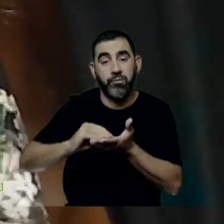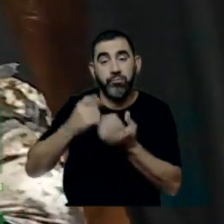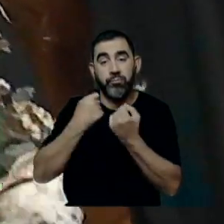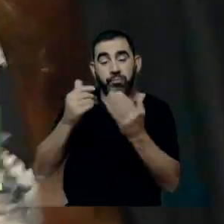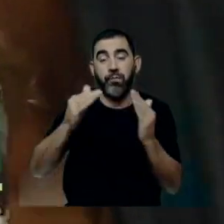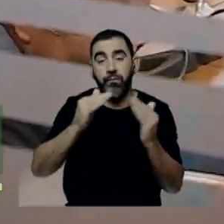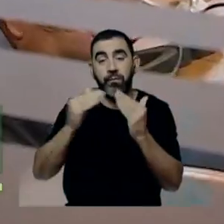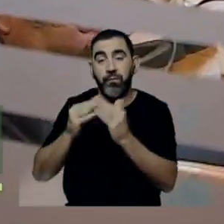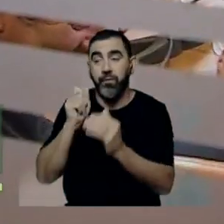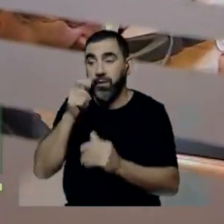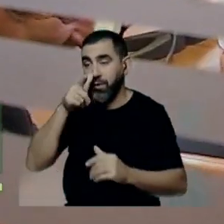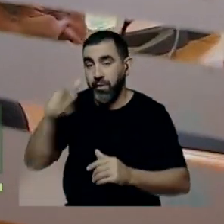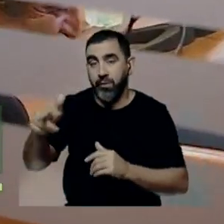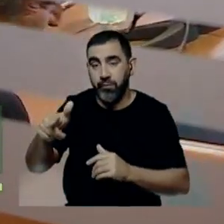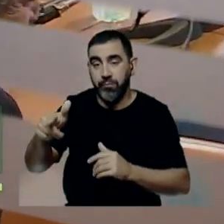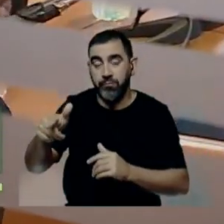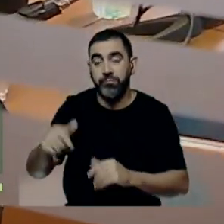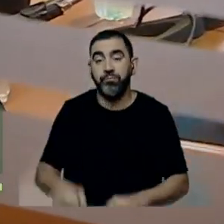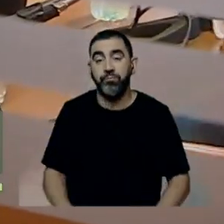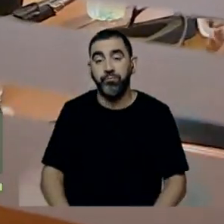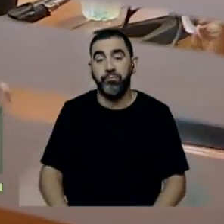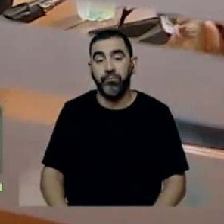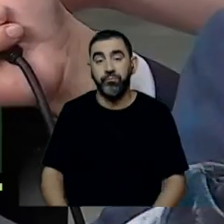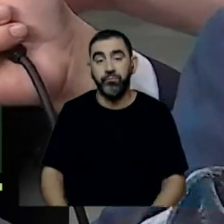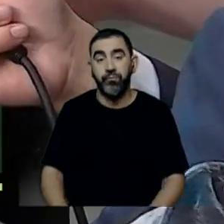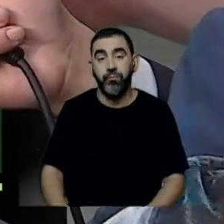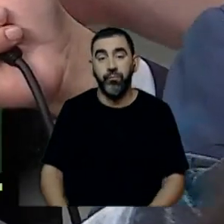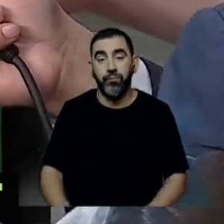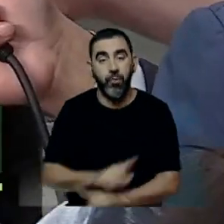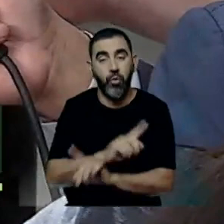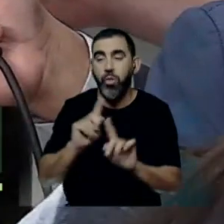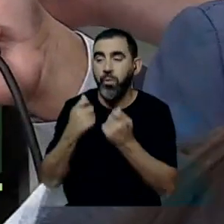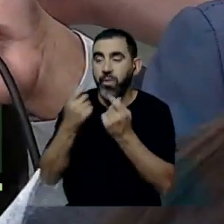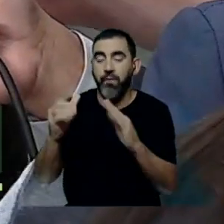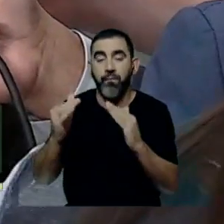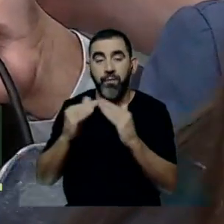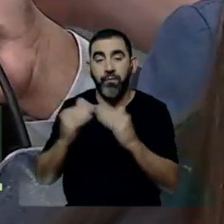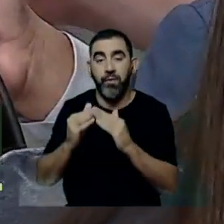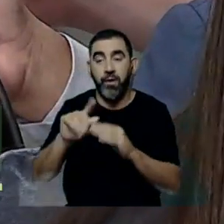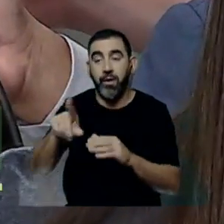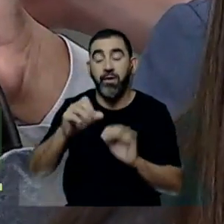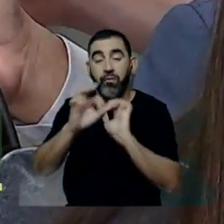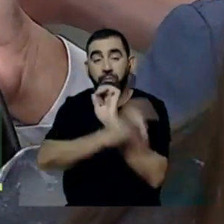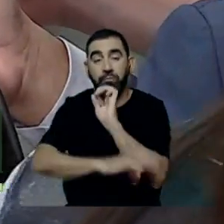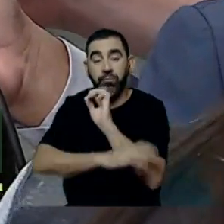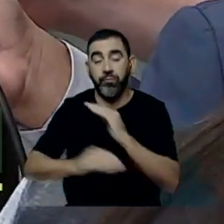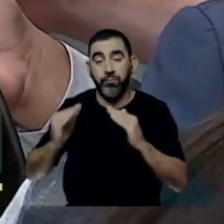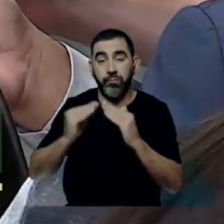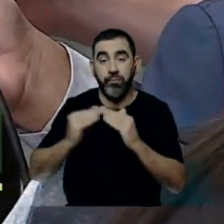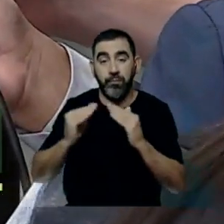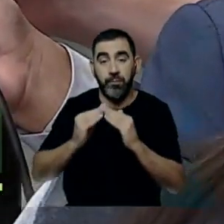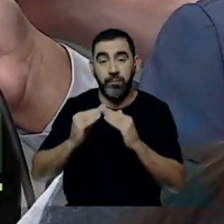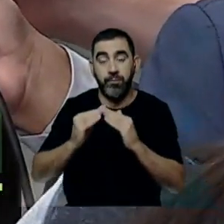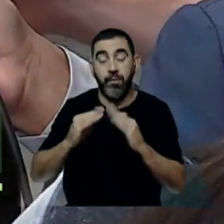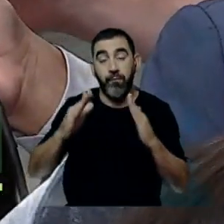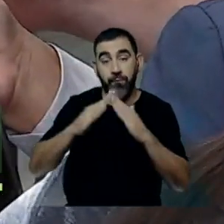de viviendas por adjudicación directa. En este caso, según el dictamen, no correspondía entregar una vivienda a la ex empleada doméstica de Irene Moreira.